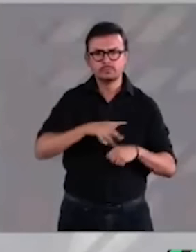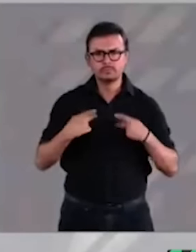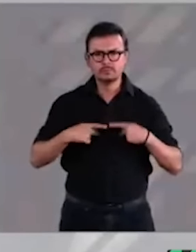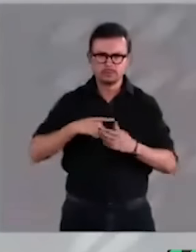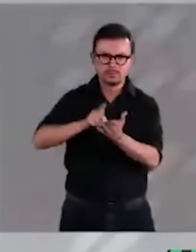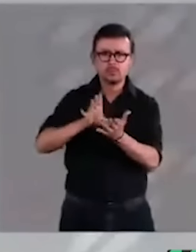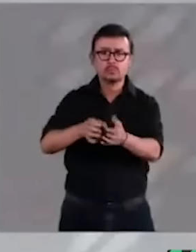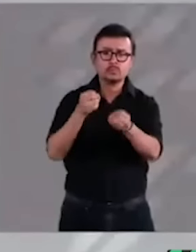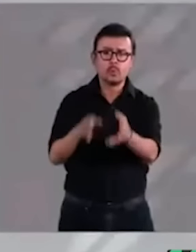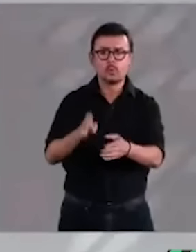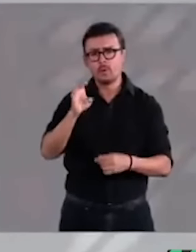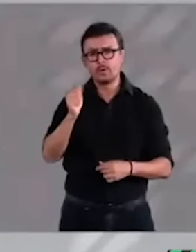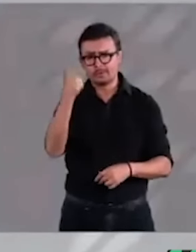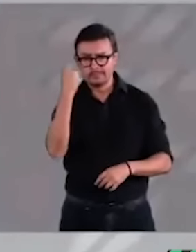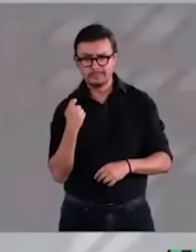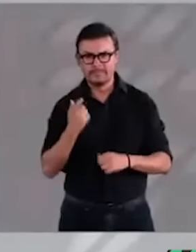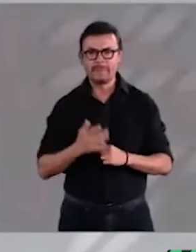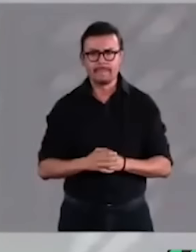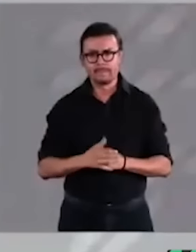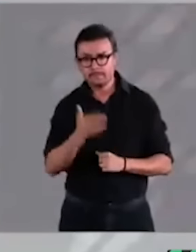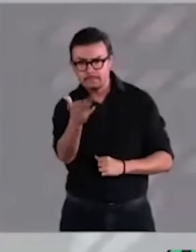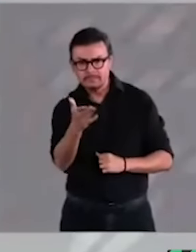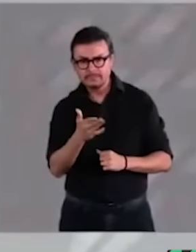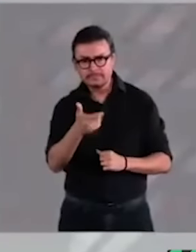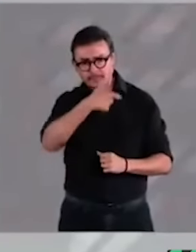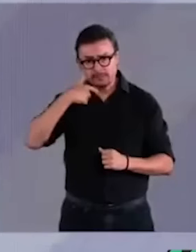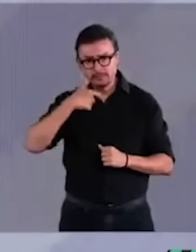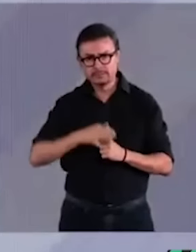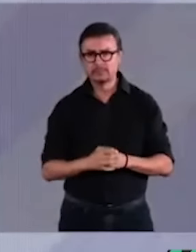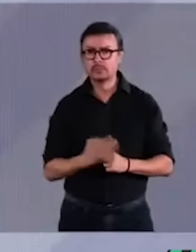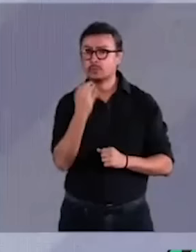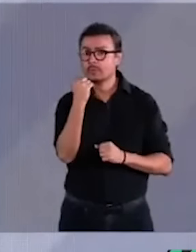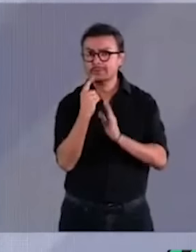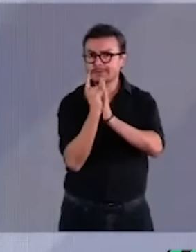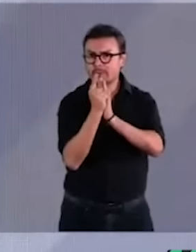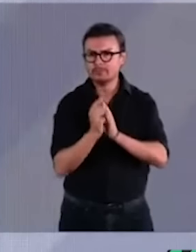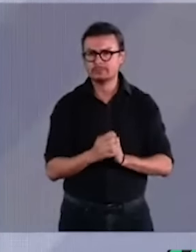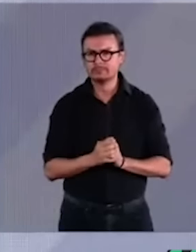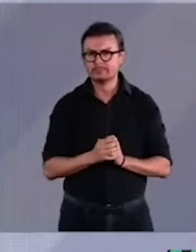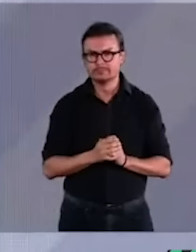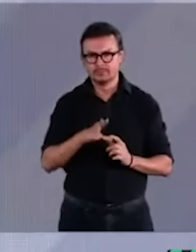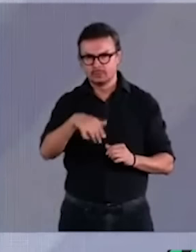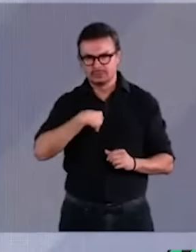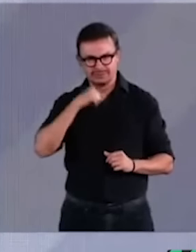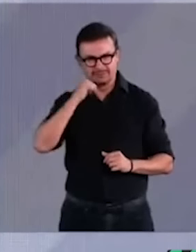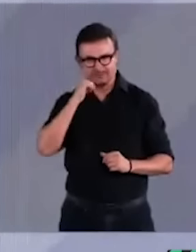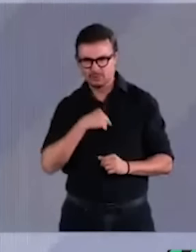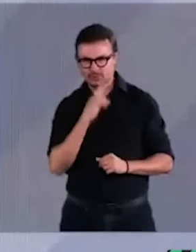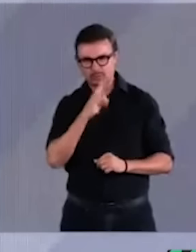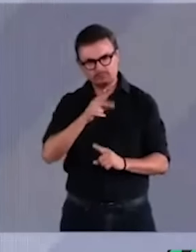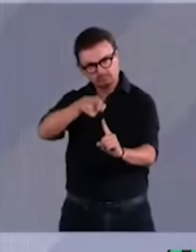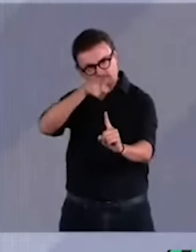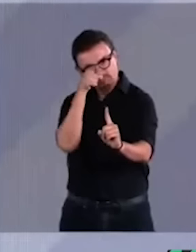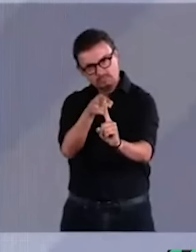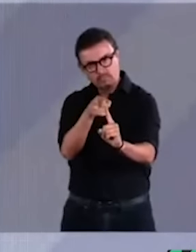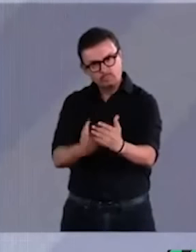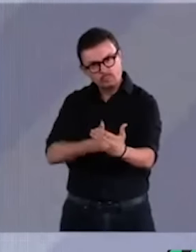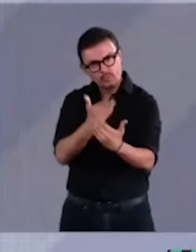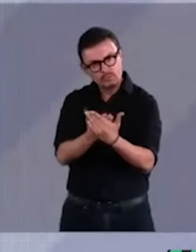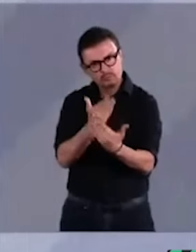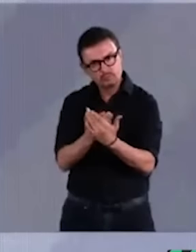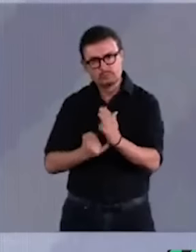discapacidad. Adelante, Jorge, tienes 9 segundos. En todos los debates se ha preguntado cómo y el único que ha respondido soy yo, el único que ha planteado una reforma fiscal